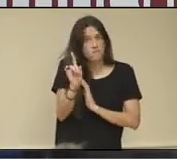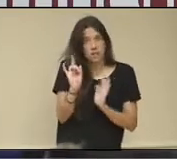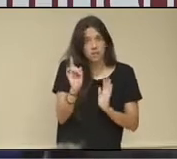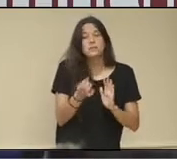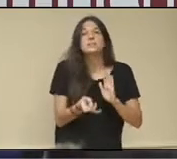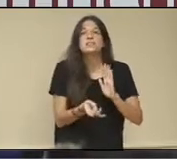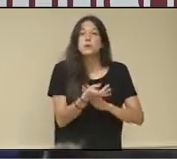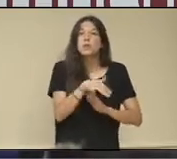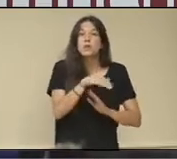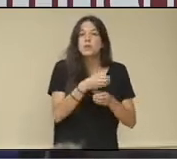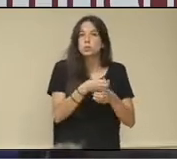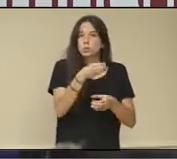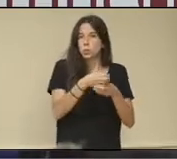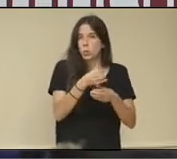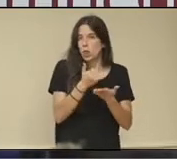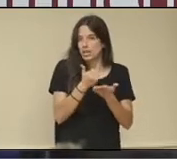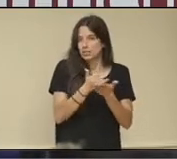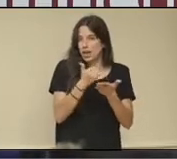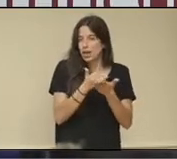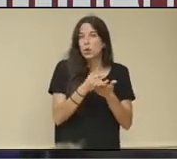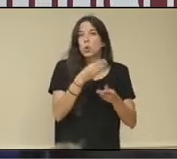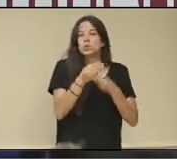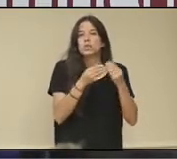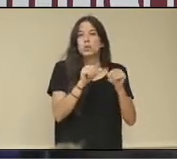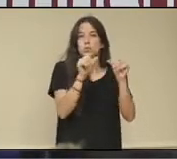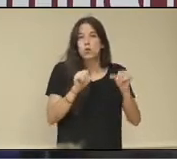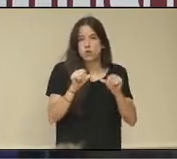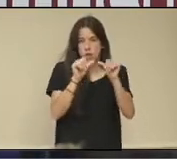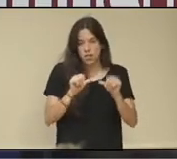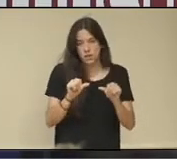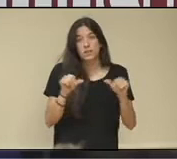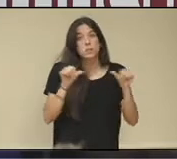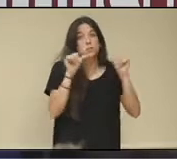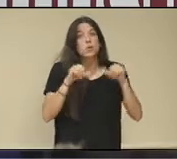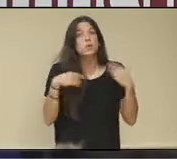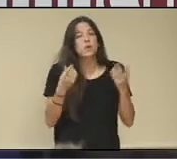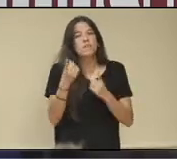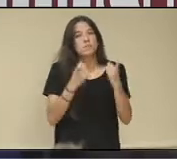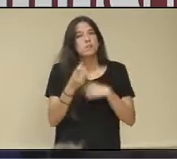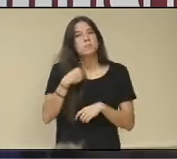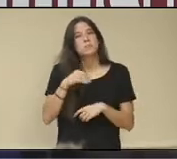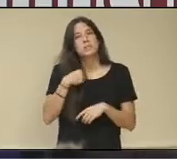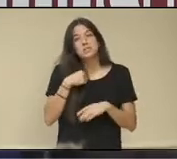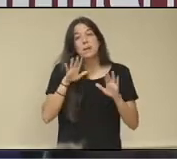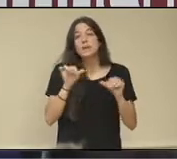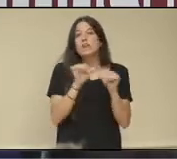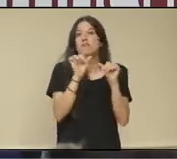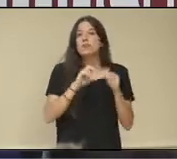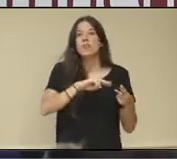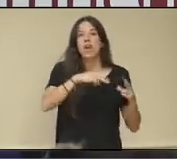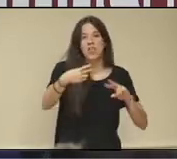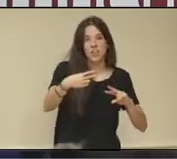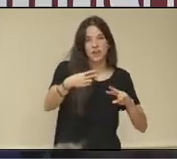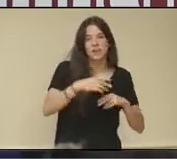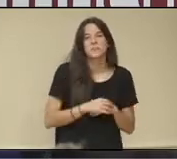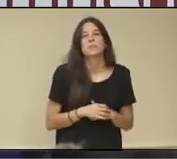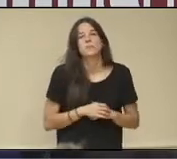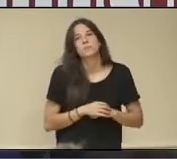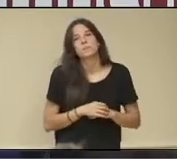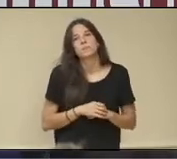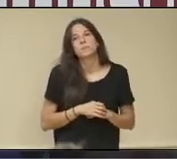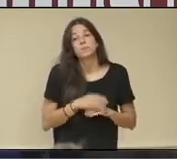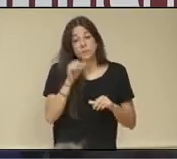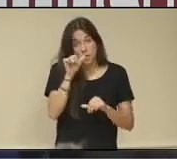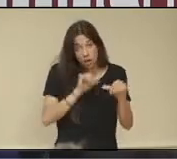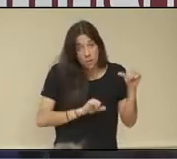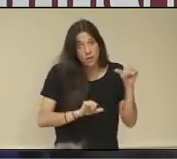tubo de ensayo utilizando un molde que es la misma información en forma de ADN. Y a partir